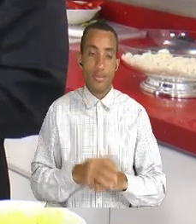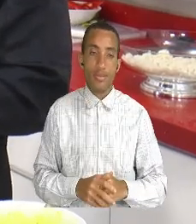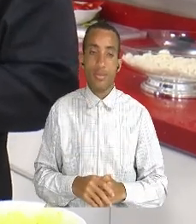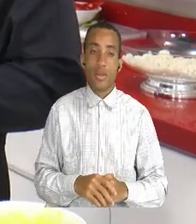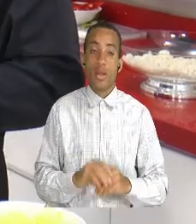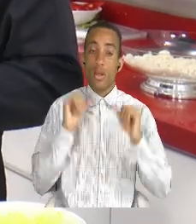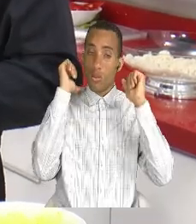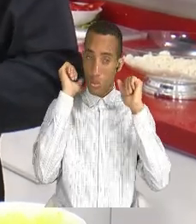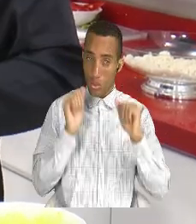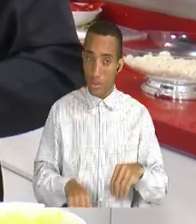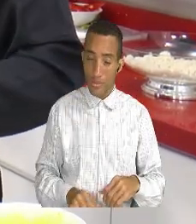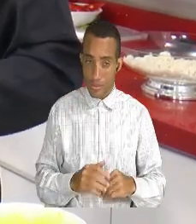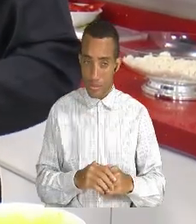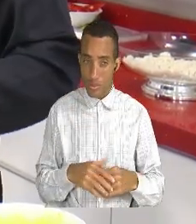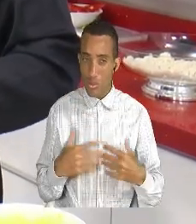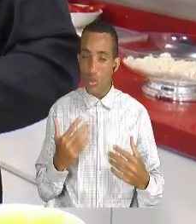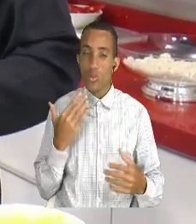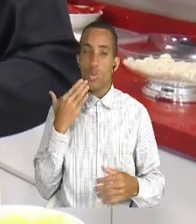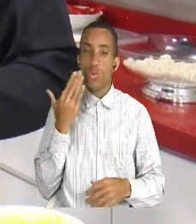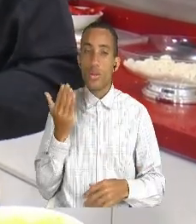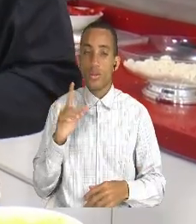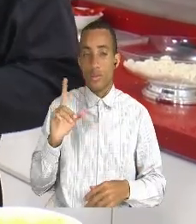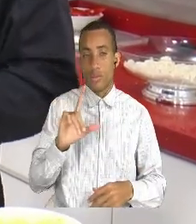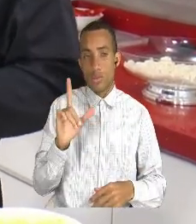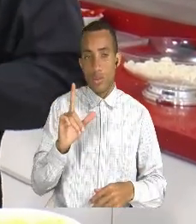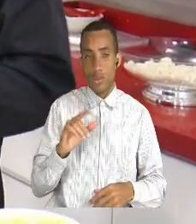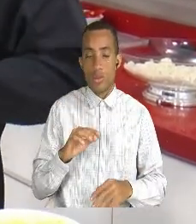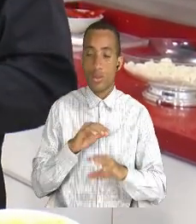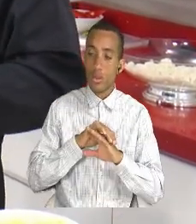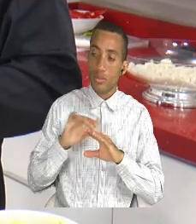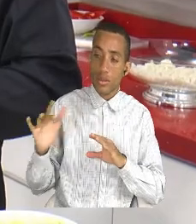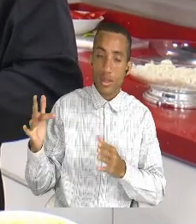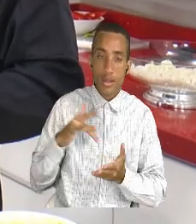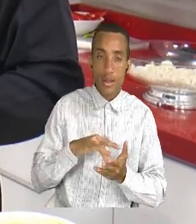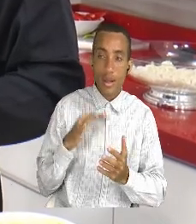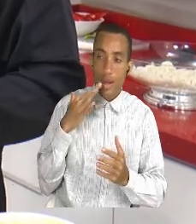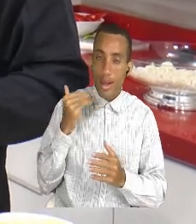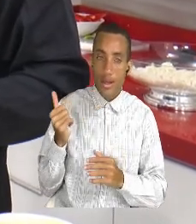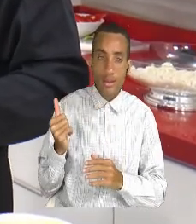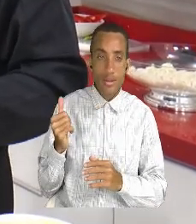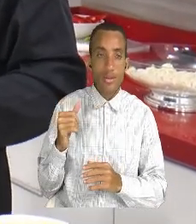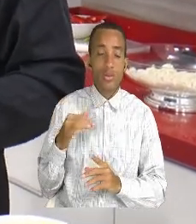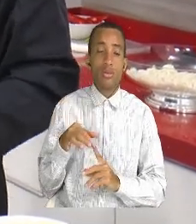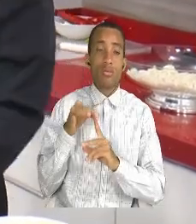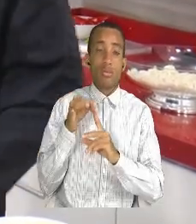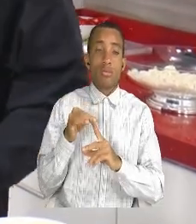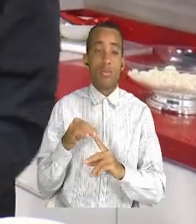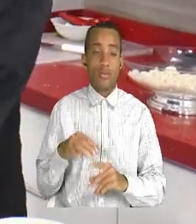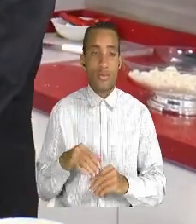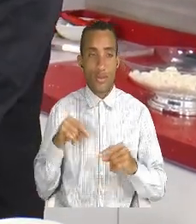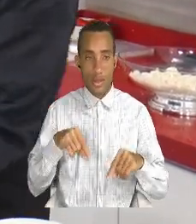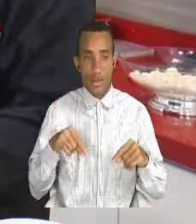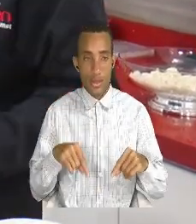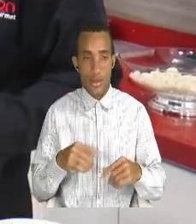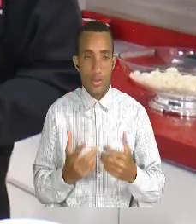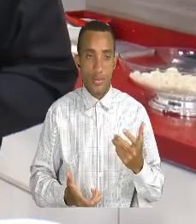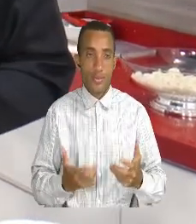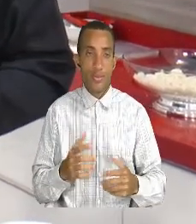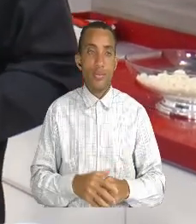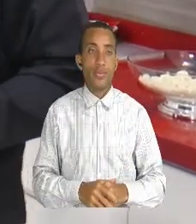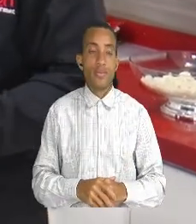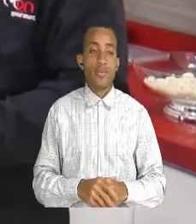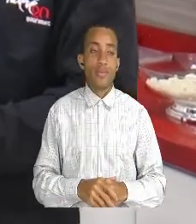todo conocimiento el próximo lunes cuando tengamos esa invitada súper especial que va a ser el taller de manualidades aquí en nuestro set de A Pedir de Boca. Sí,